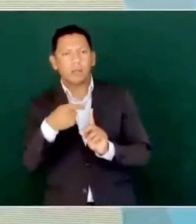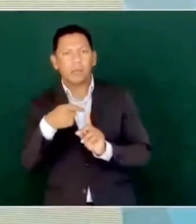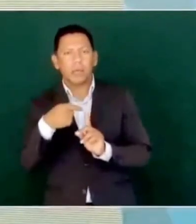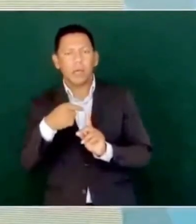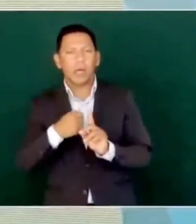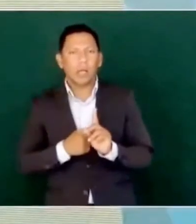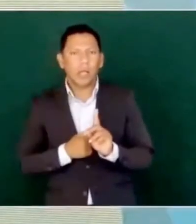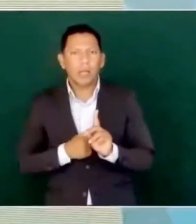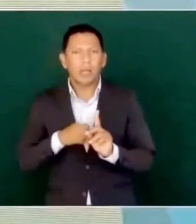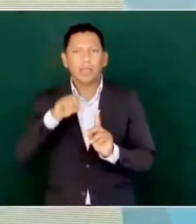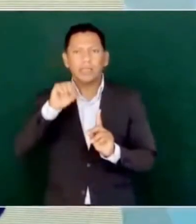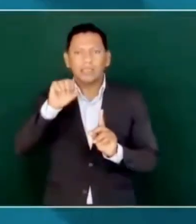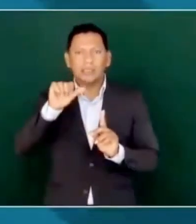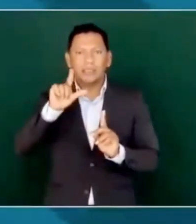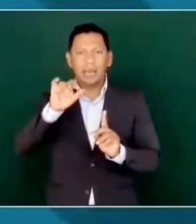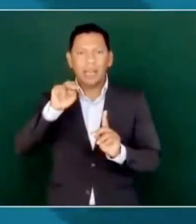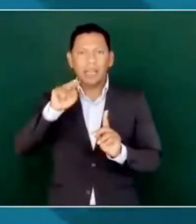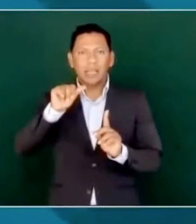a Salinas Pliego